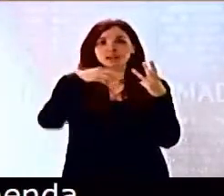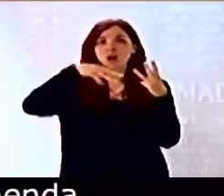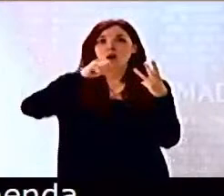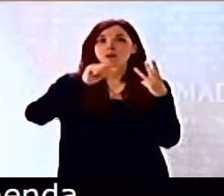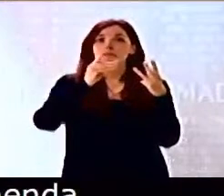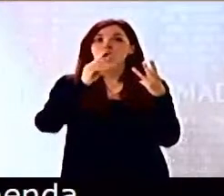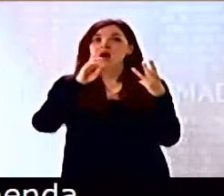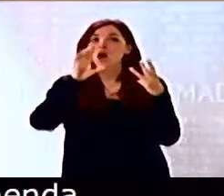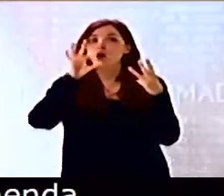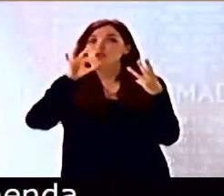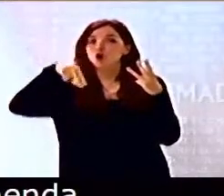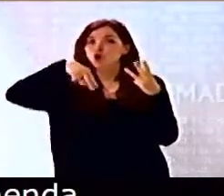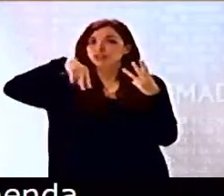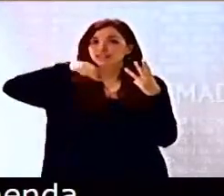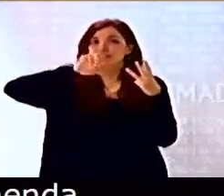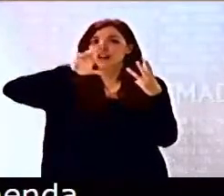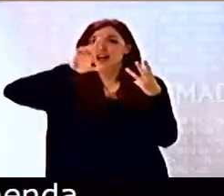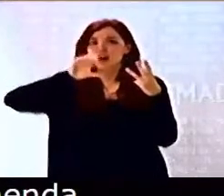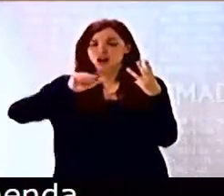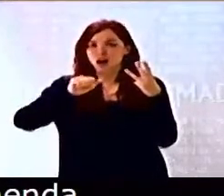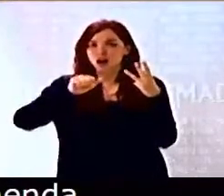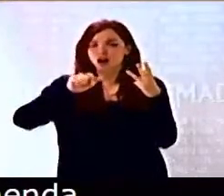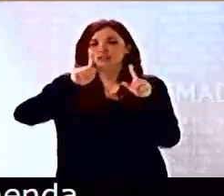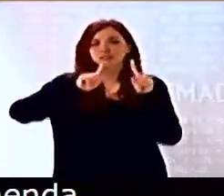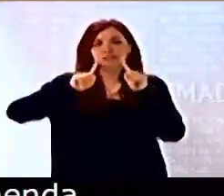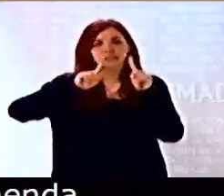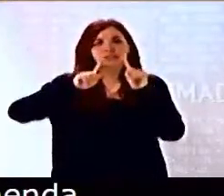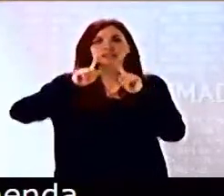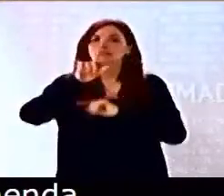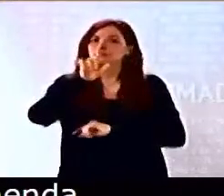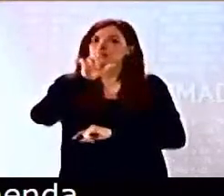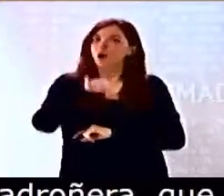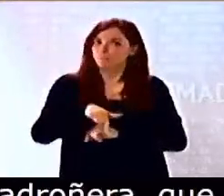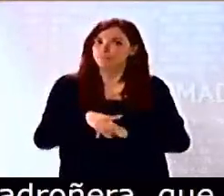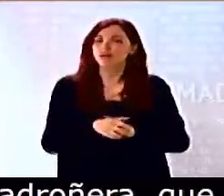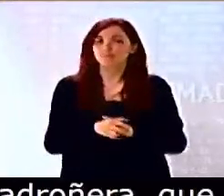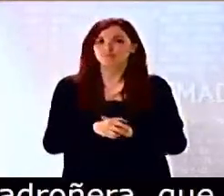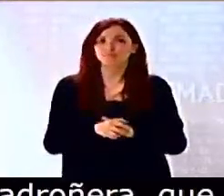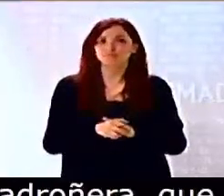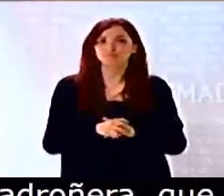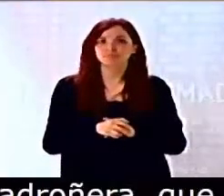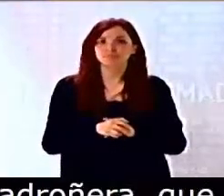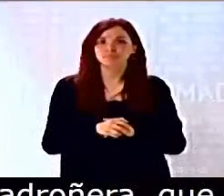Madroñera, que nos sigue preocupando desde la Junta de Extremadura,